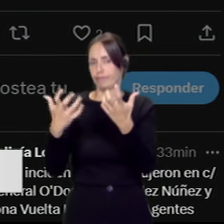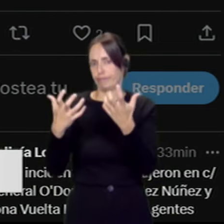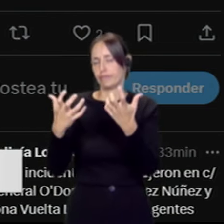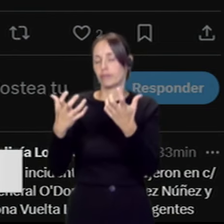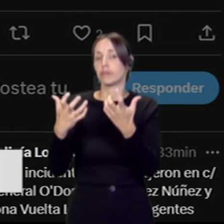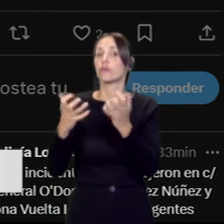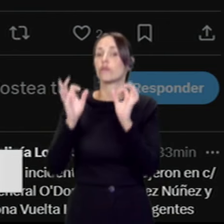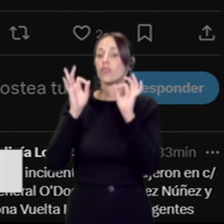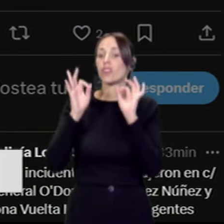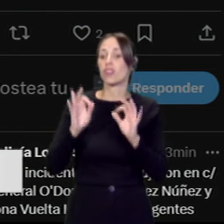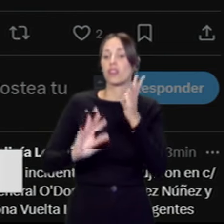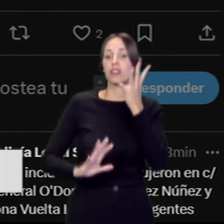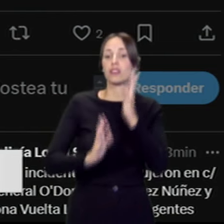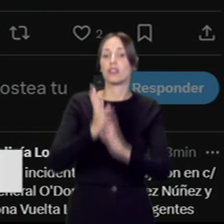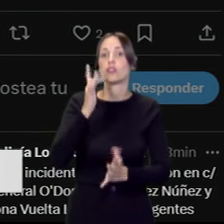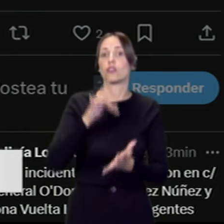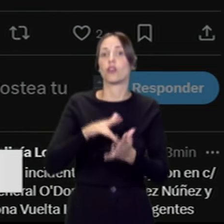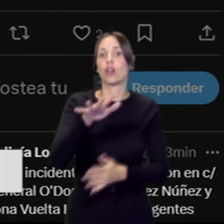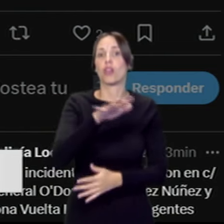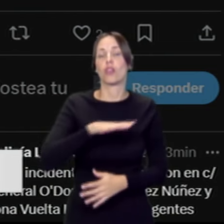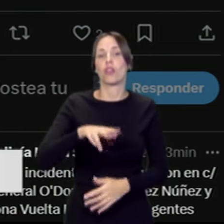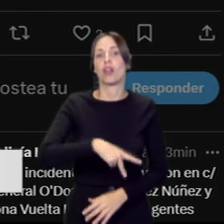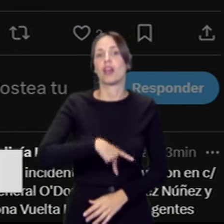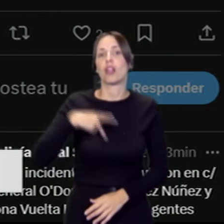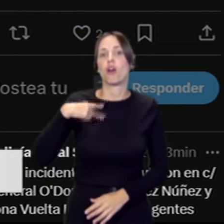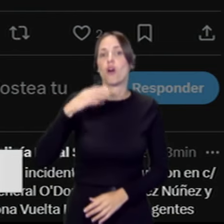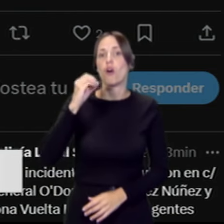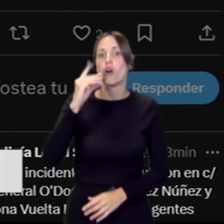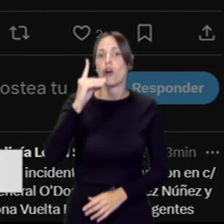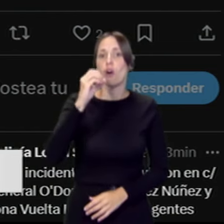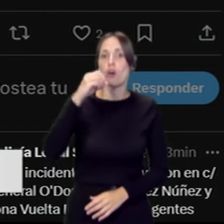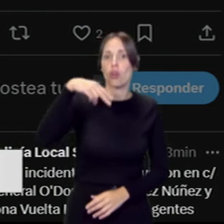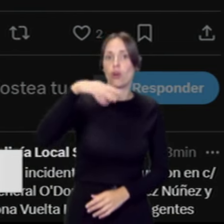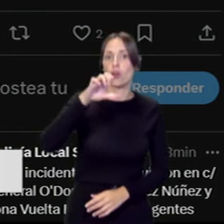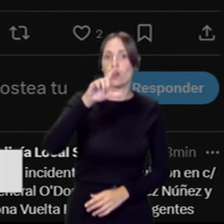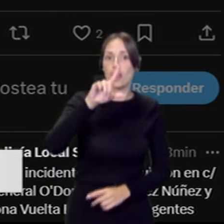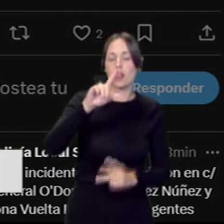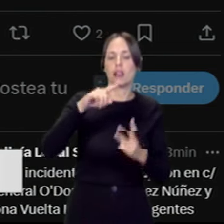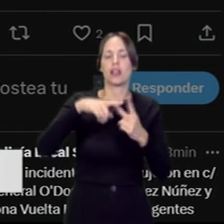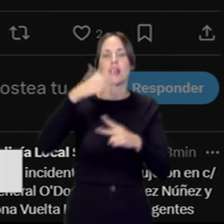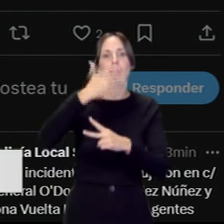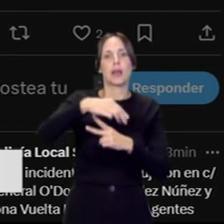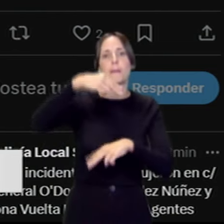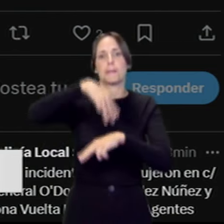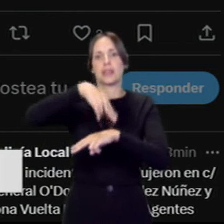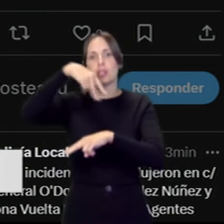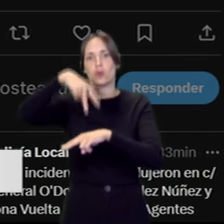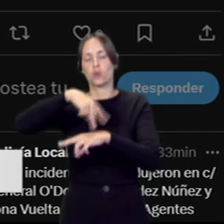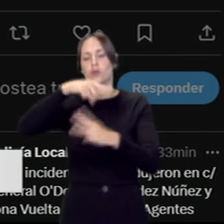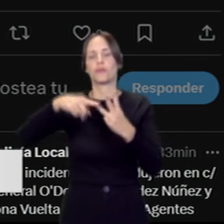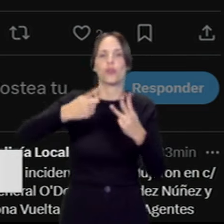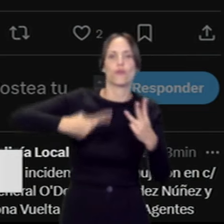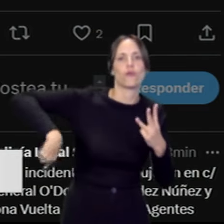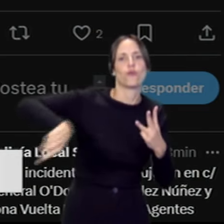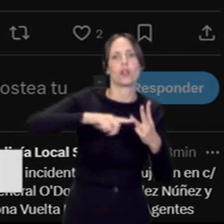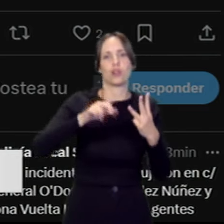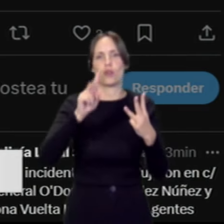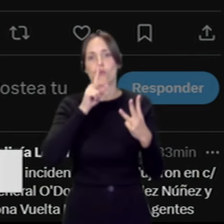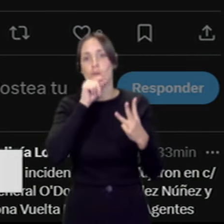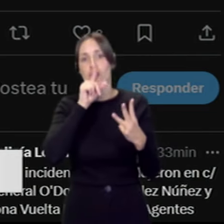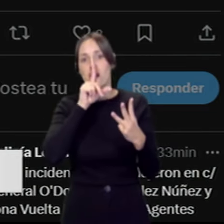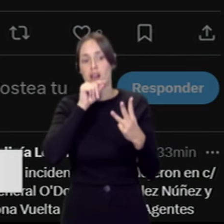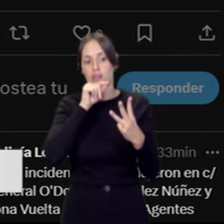se produjeron en la calle General O'Donnell, también en Méndez Núñez y en la zona de Vuelta Los Pájaros. Se sigue realizando un seguimiento